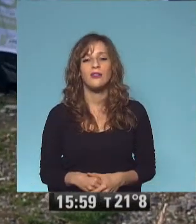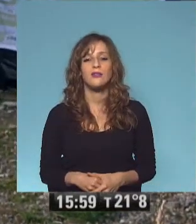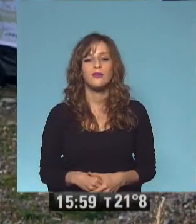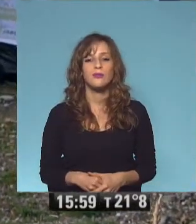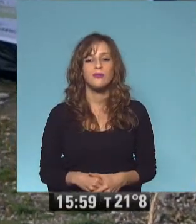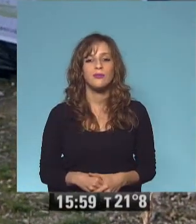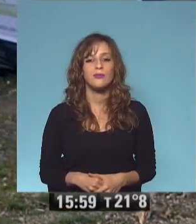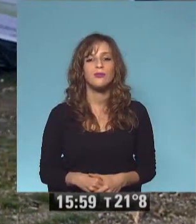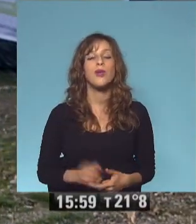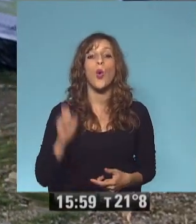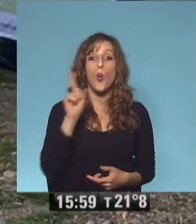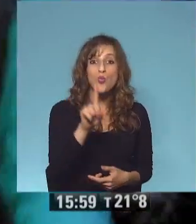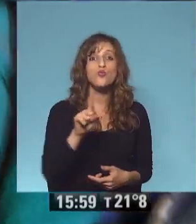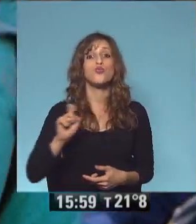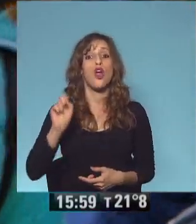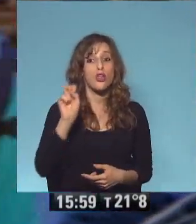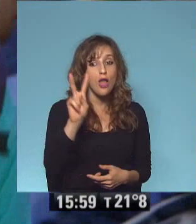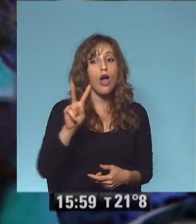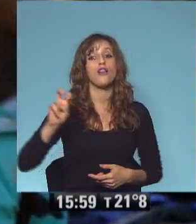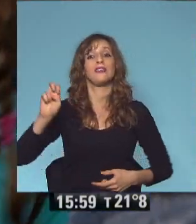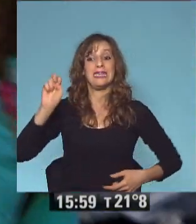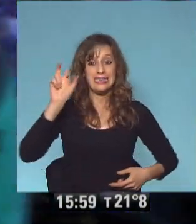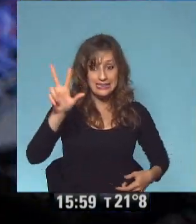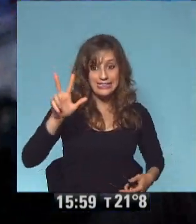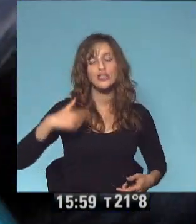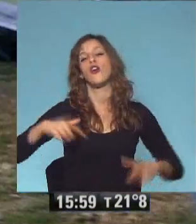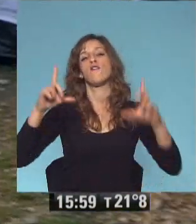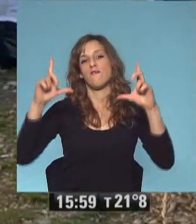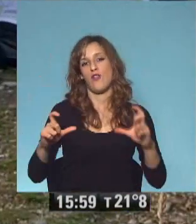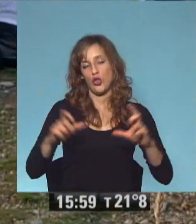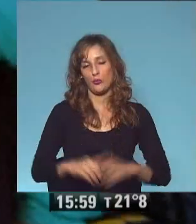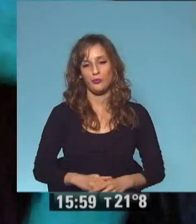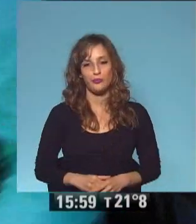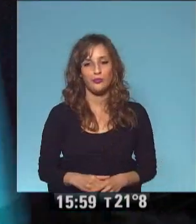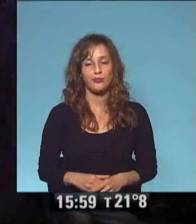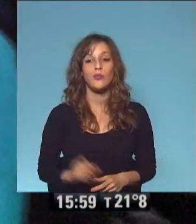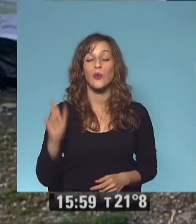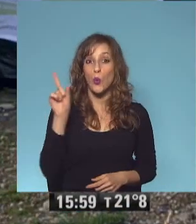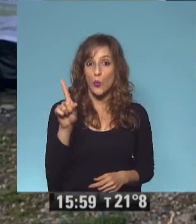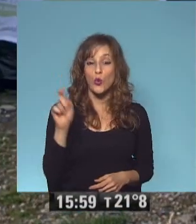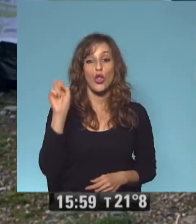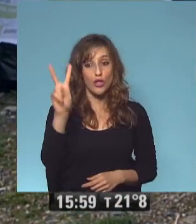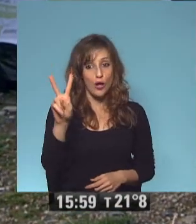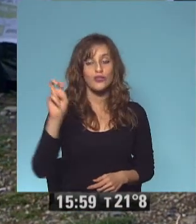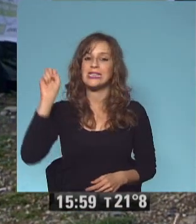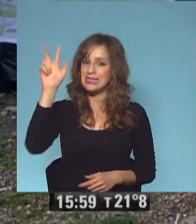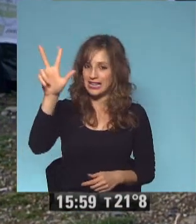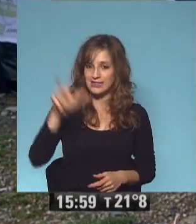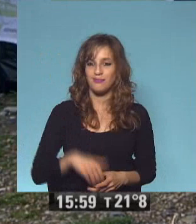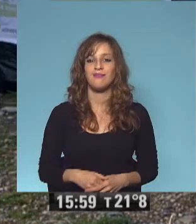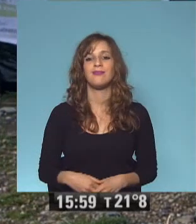Cuento hasta tres Y hacemos así, es un misterio submarino Uno, dos, tres